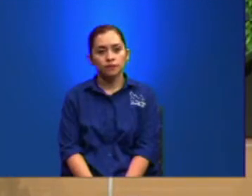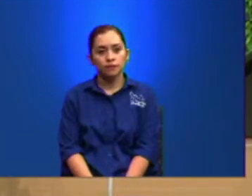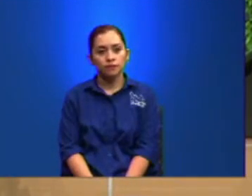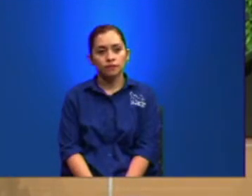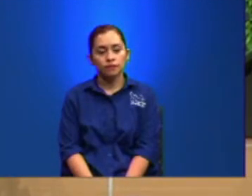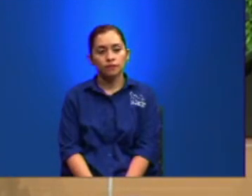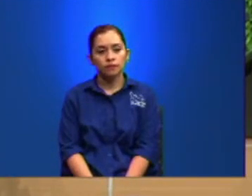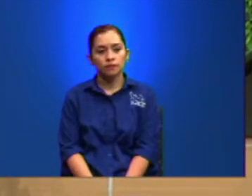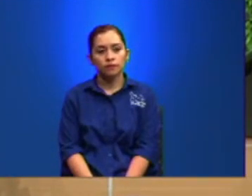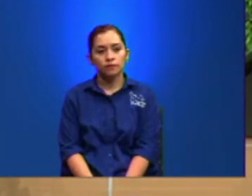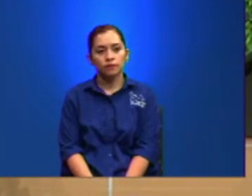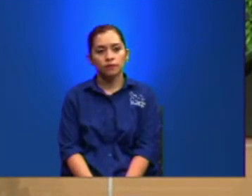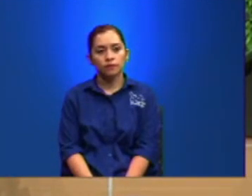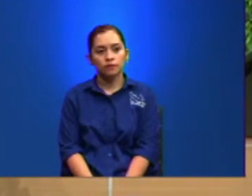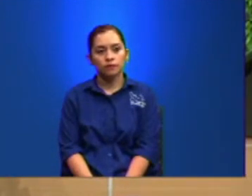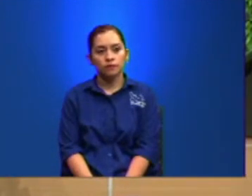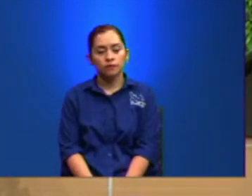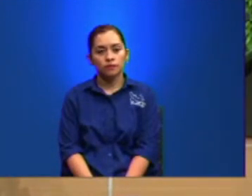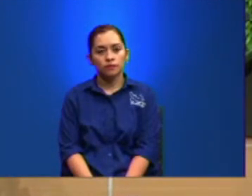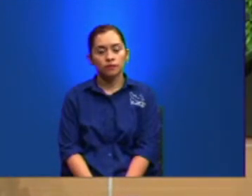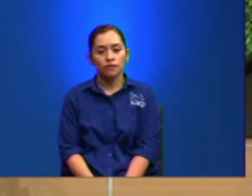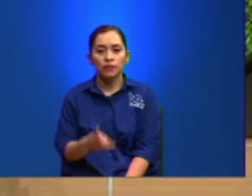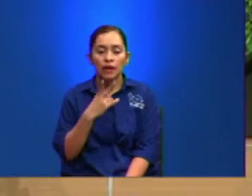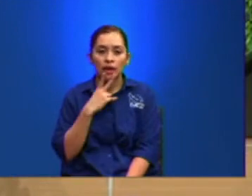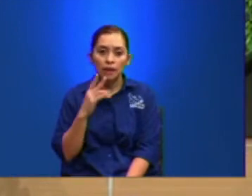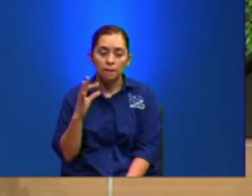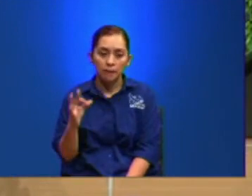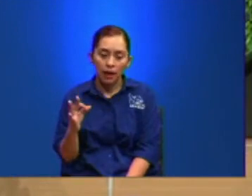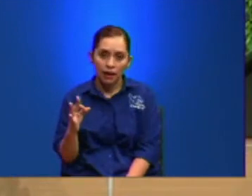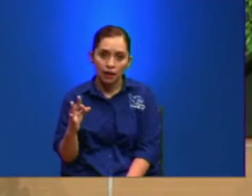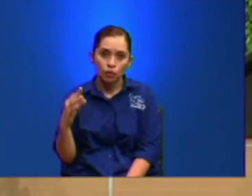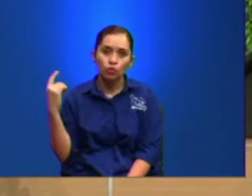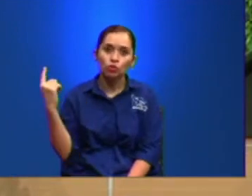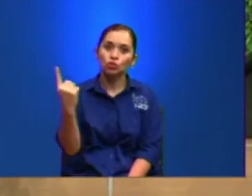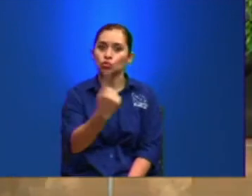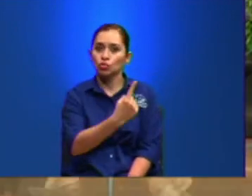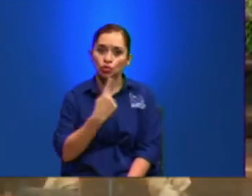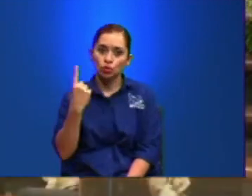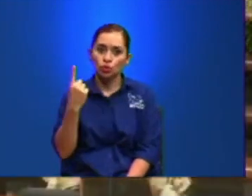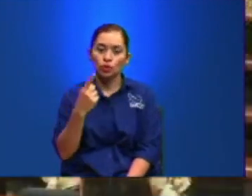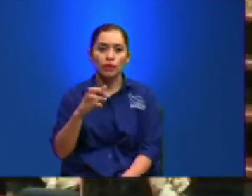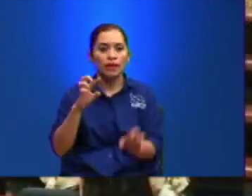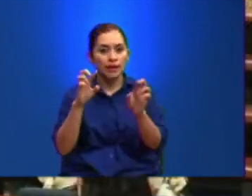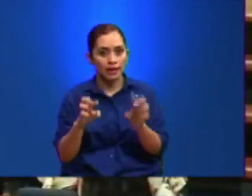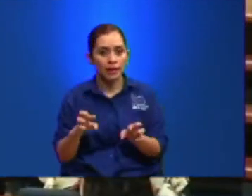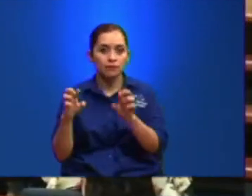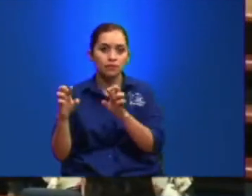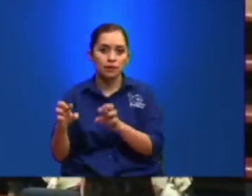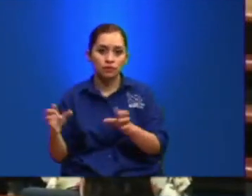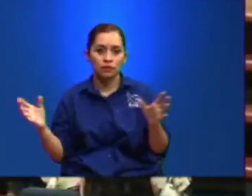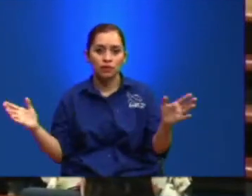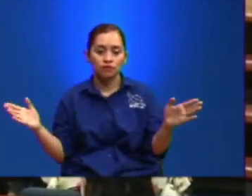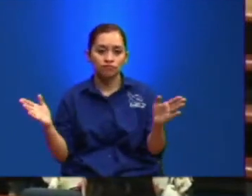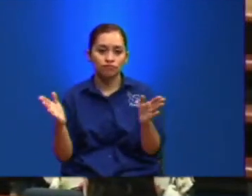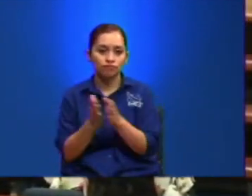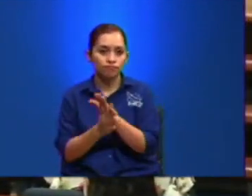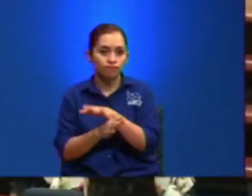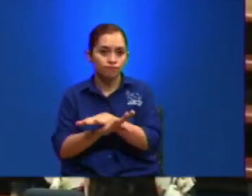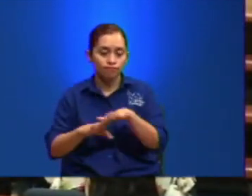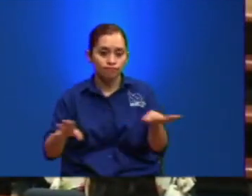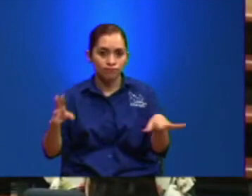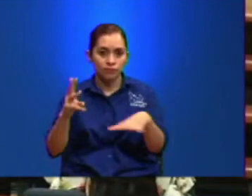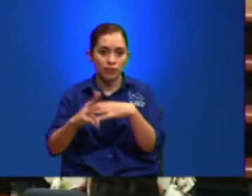muerto toda la humanidad por favor es que a veces vemos la finalización del